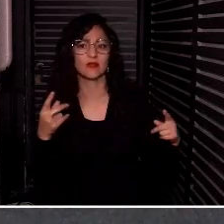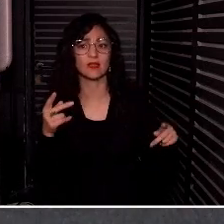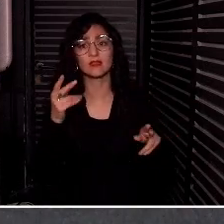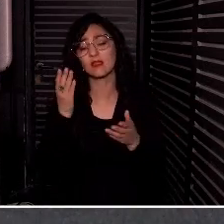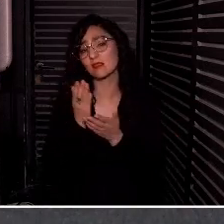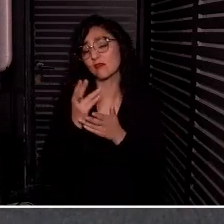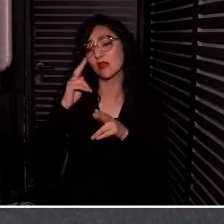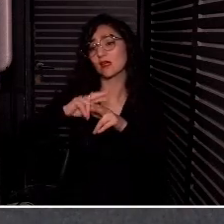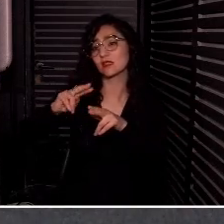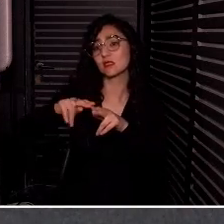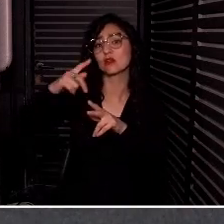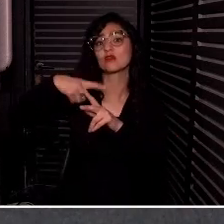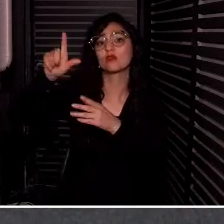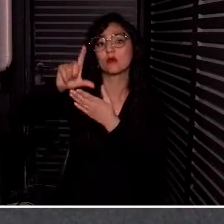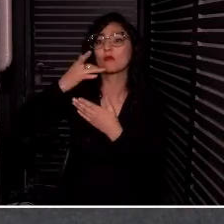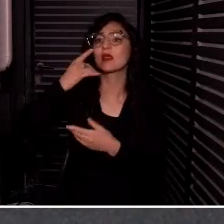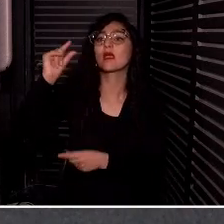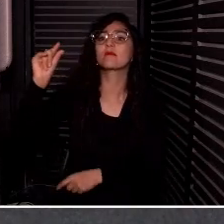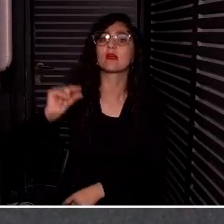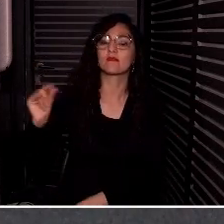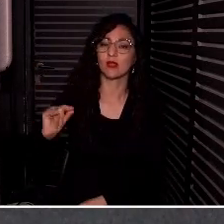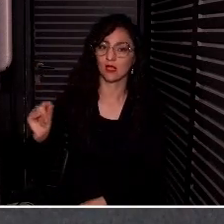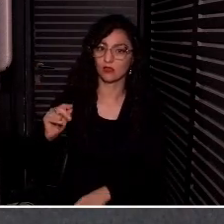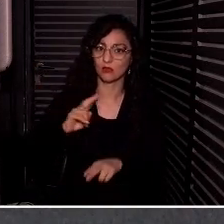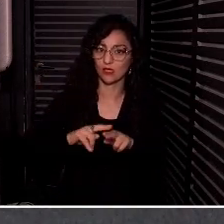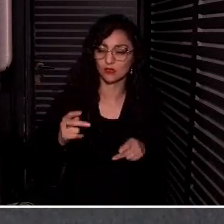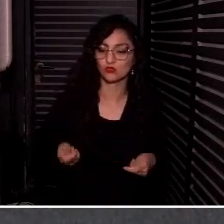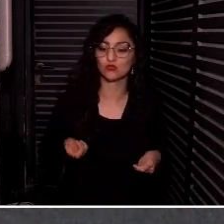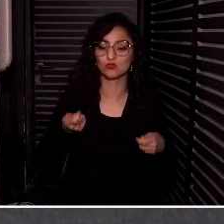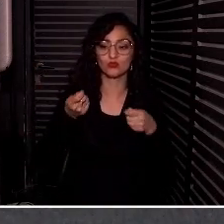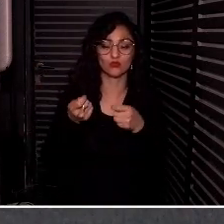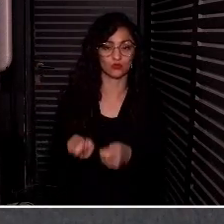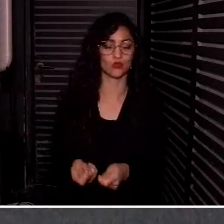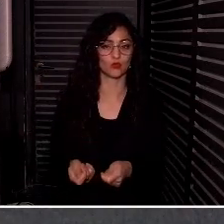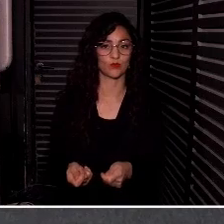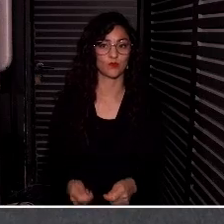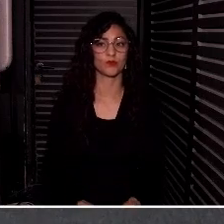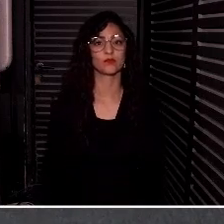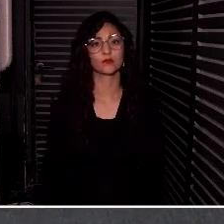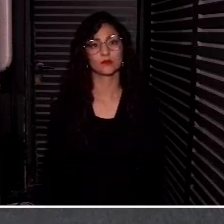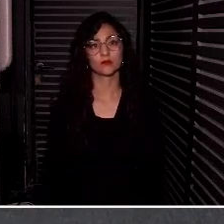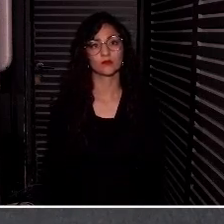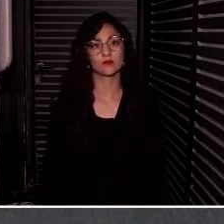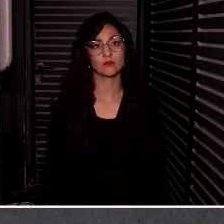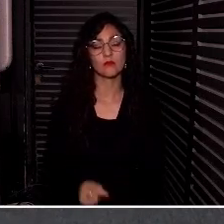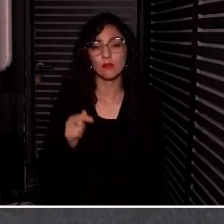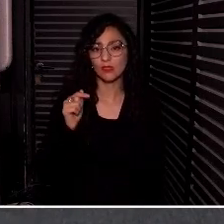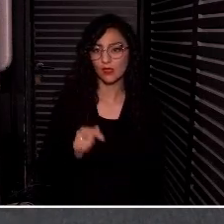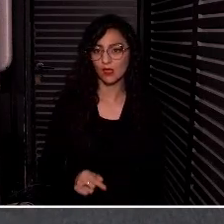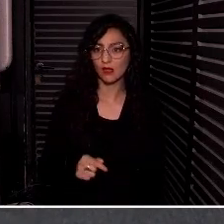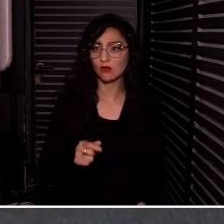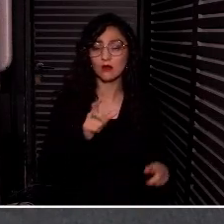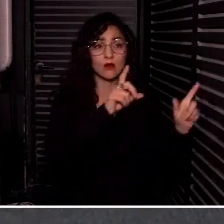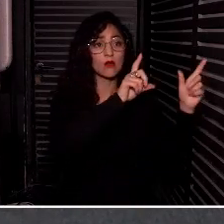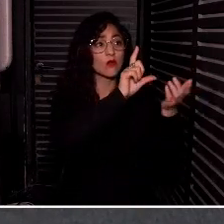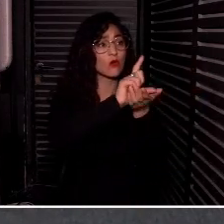otro lugar porque económicamente es la forma que tienen para financiarlo ya eh los estudios están